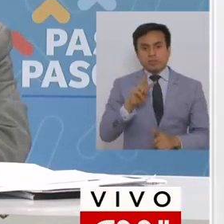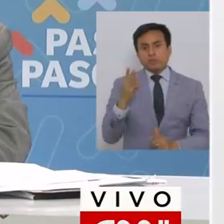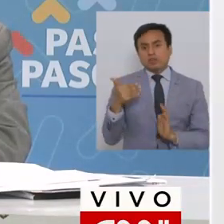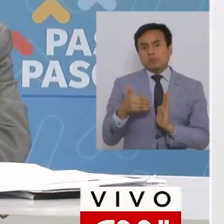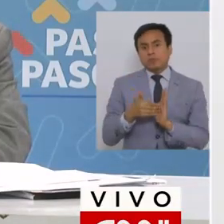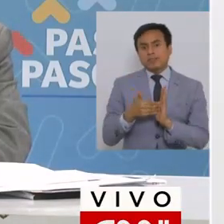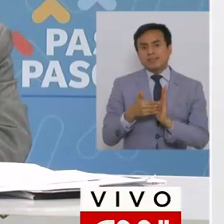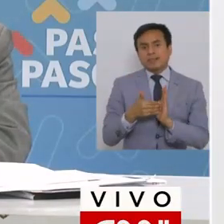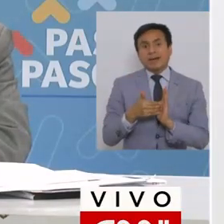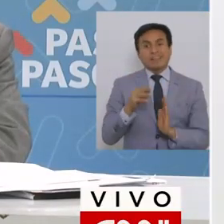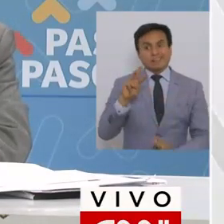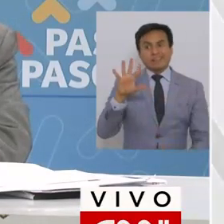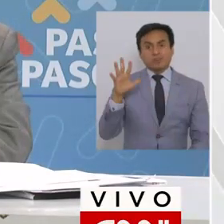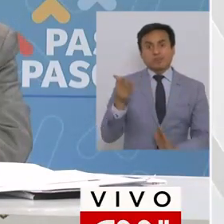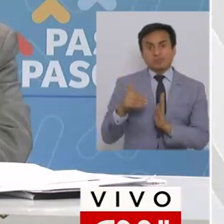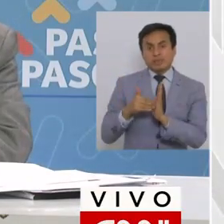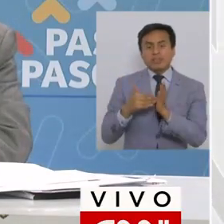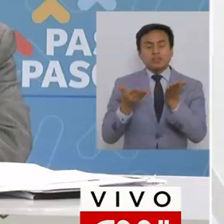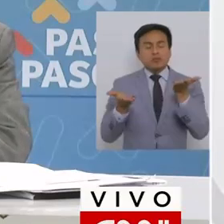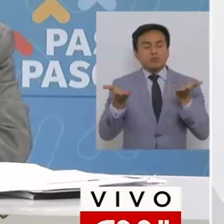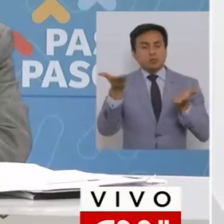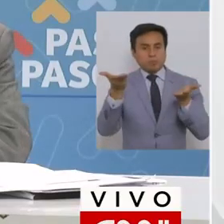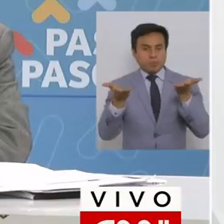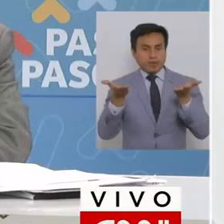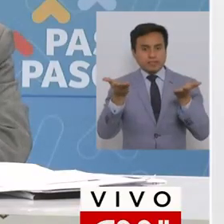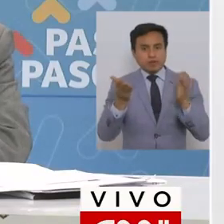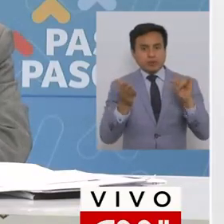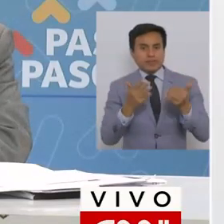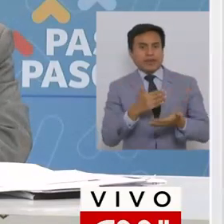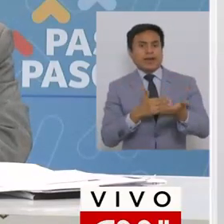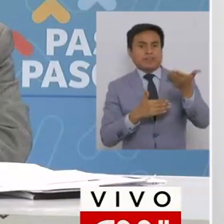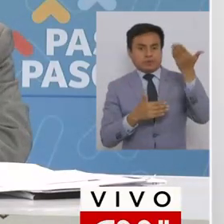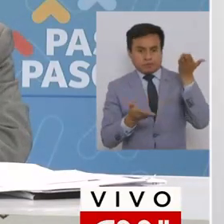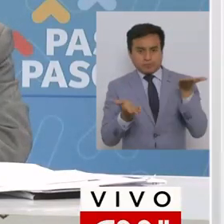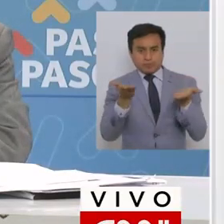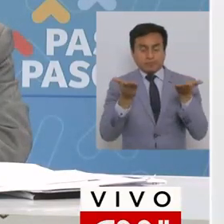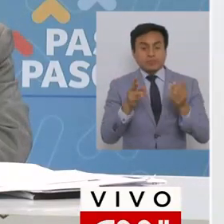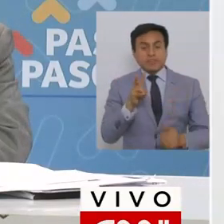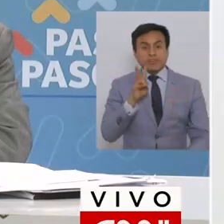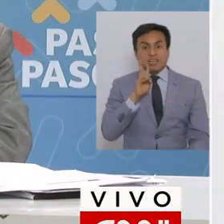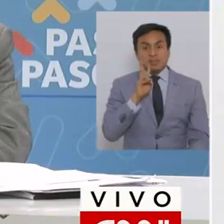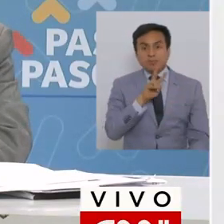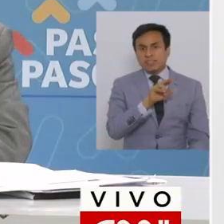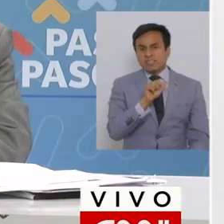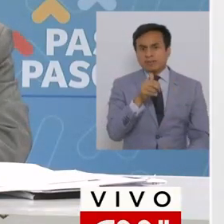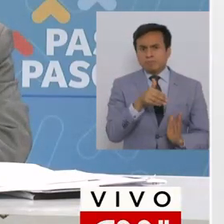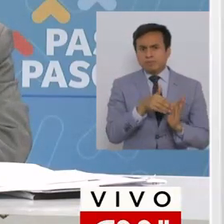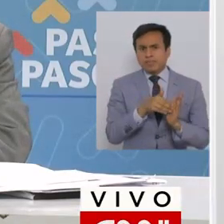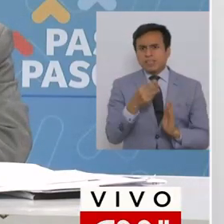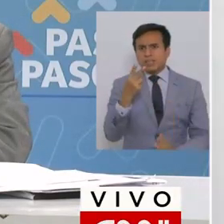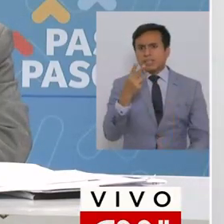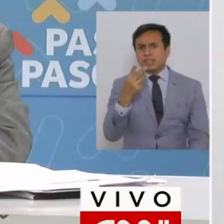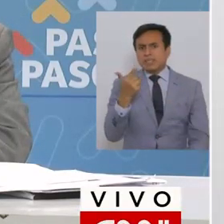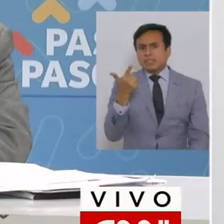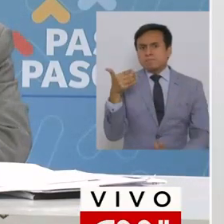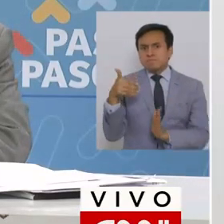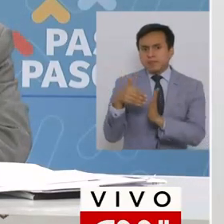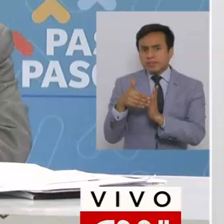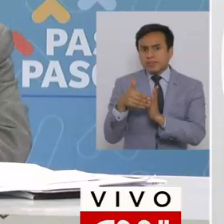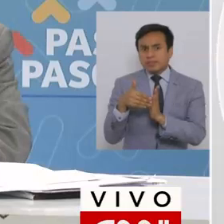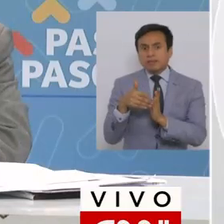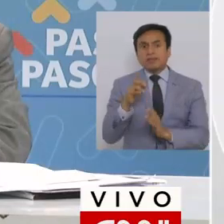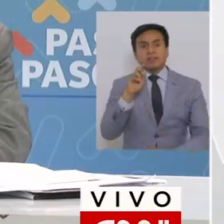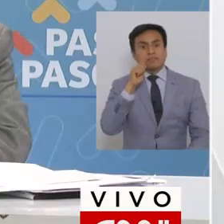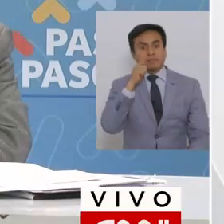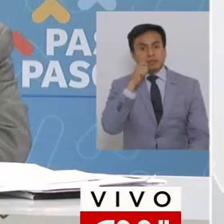24.000 a 35.000, si tú comparas con el jueves anterior. El viernes fue de 26.000 a 37.000. Es